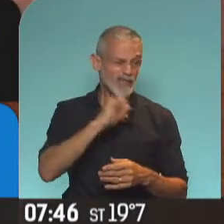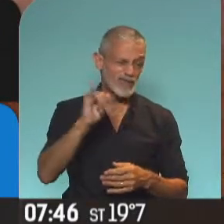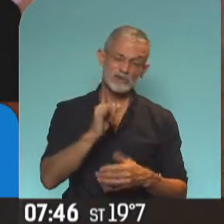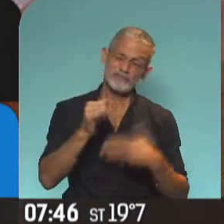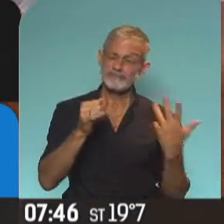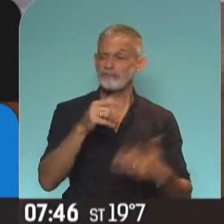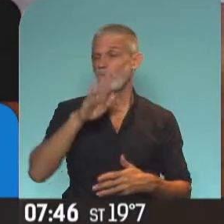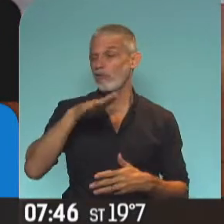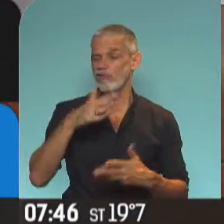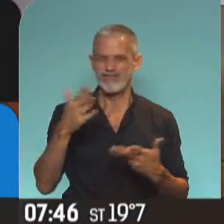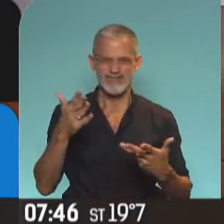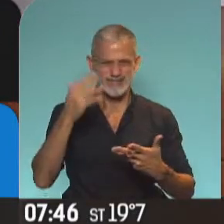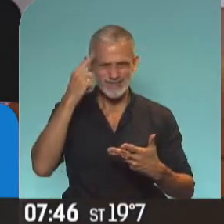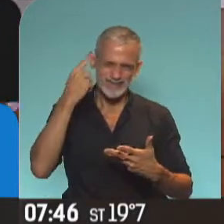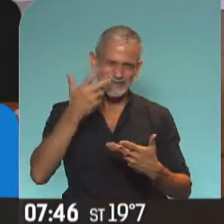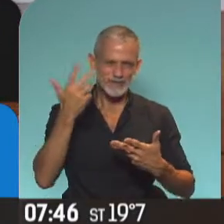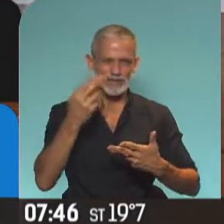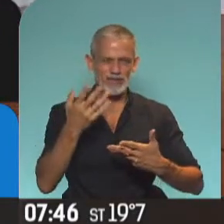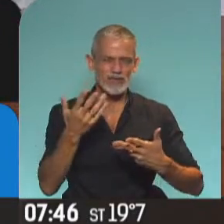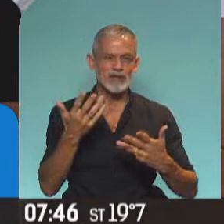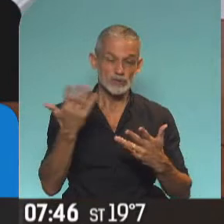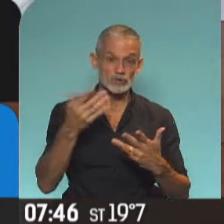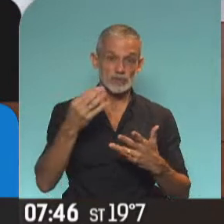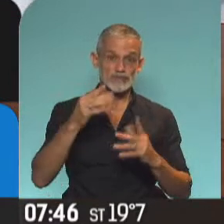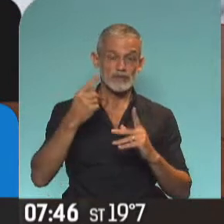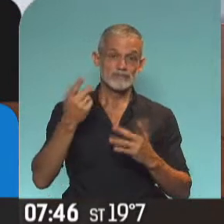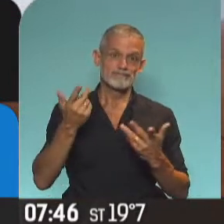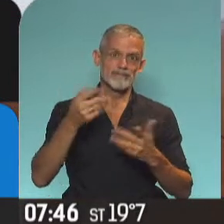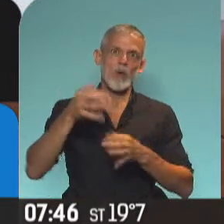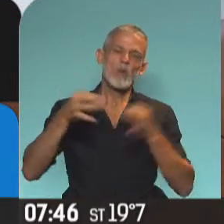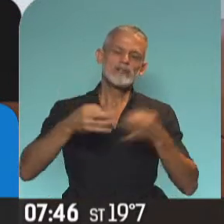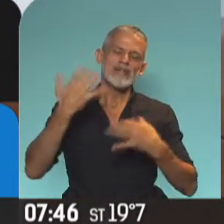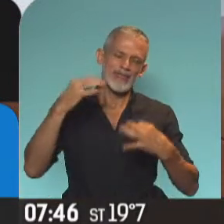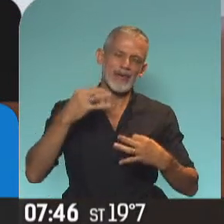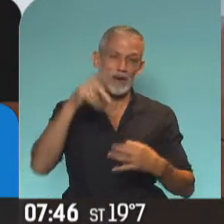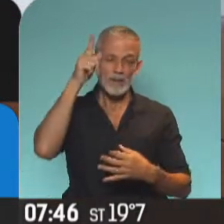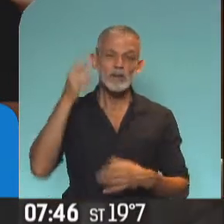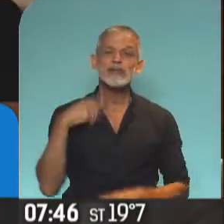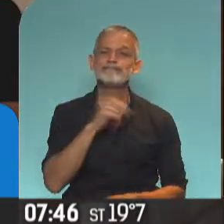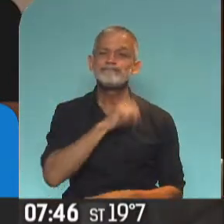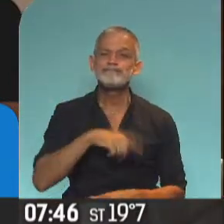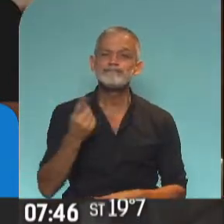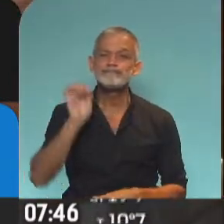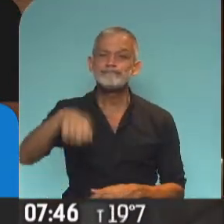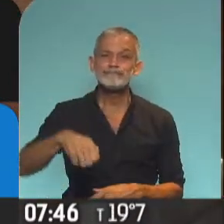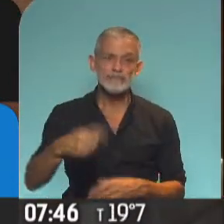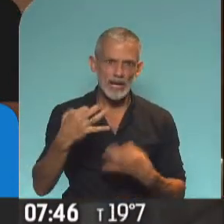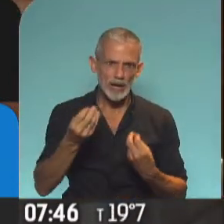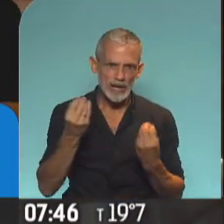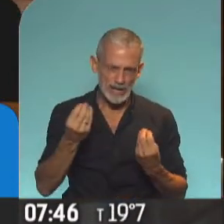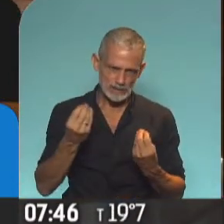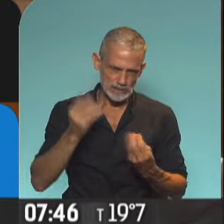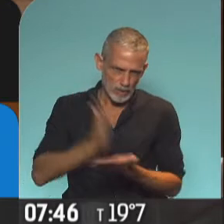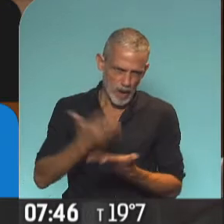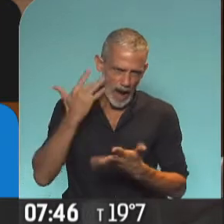también evidentemente no hay ninguna medida para que el que desoye dio a la justicia tiene una responsabilidad concreta ante una denuncia que es proteger a